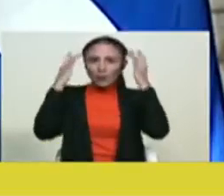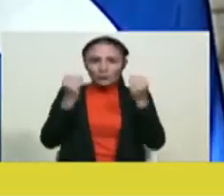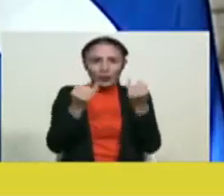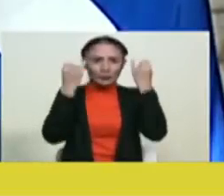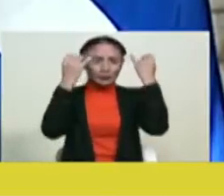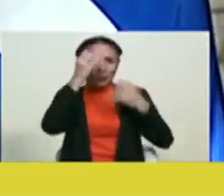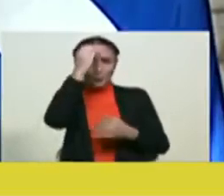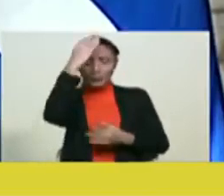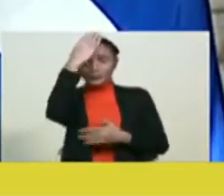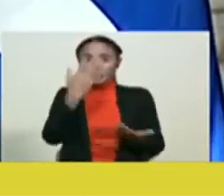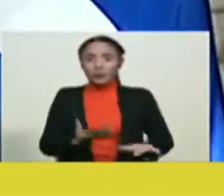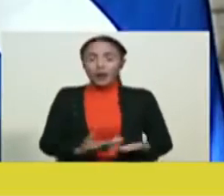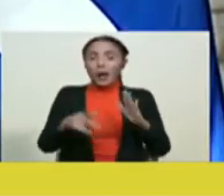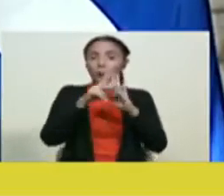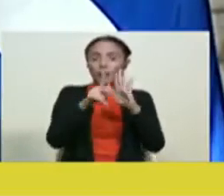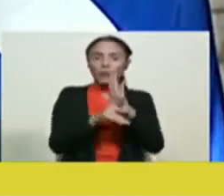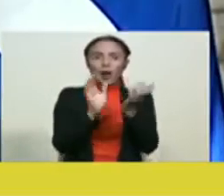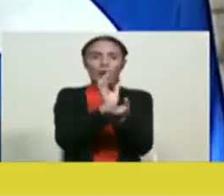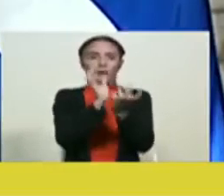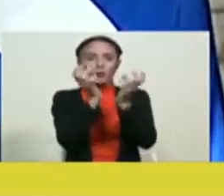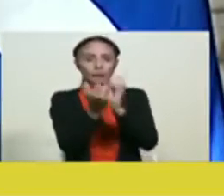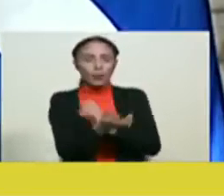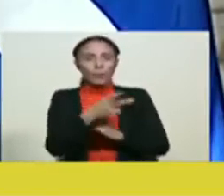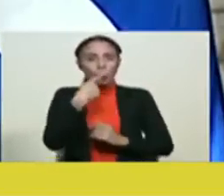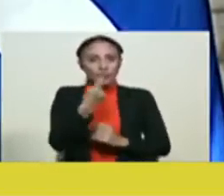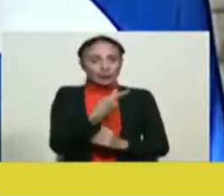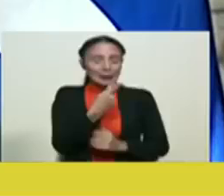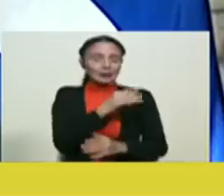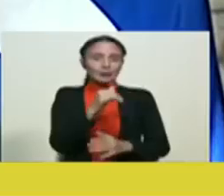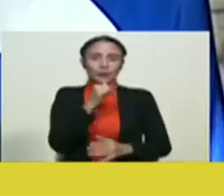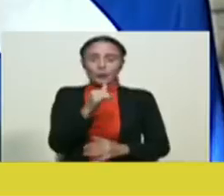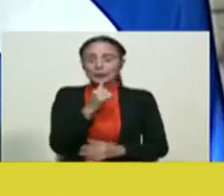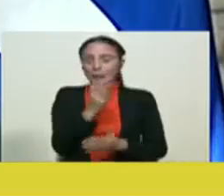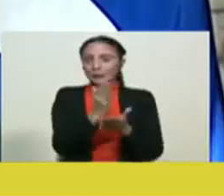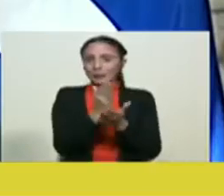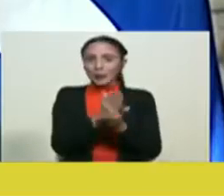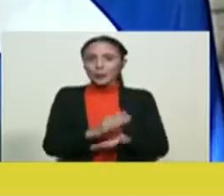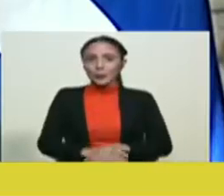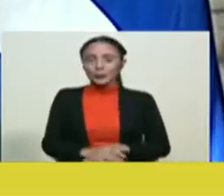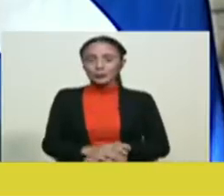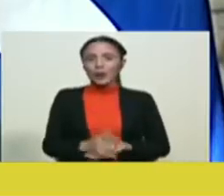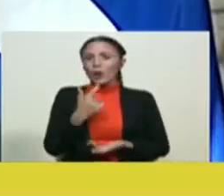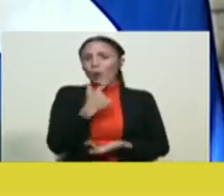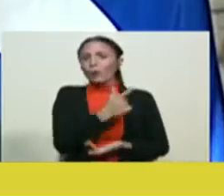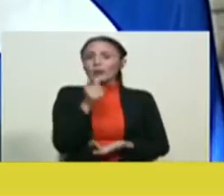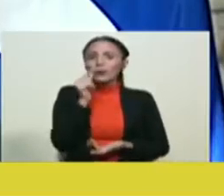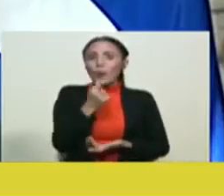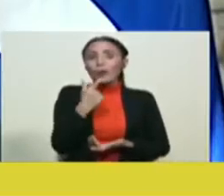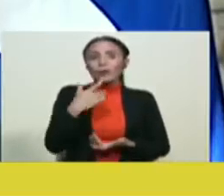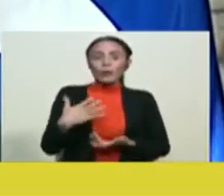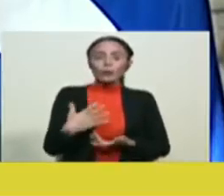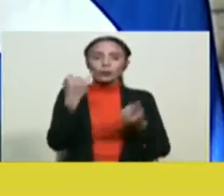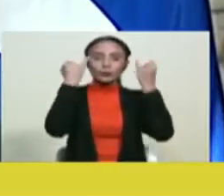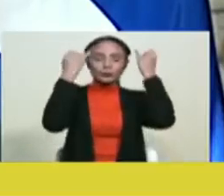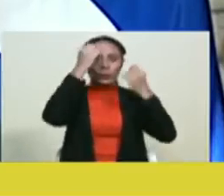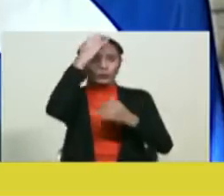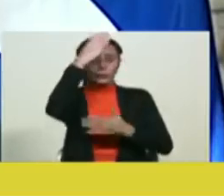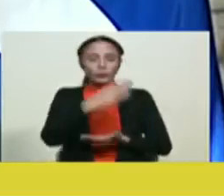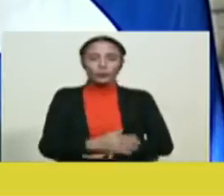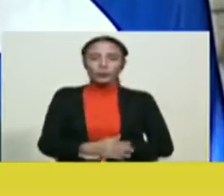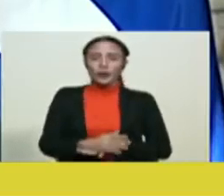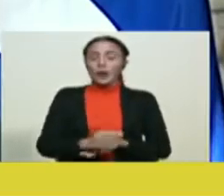gran programa de visión geopolítica informativo como dijera walter martínez nuestros sueños